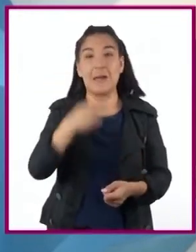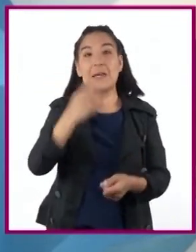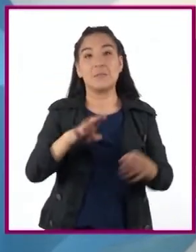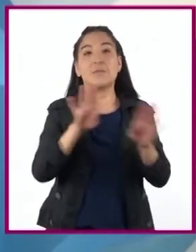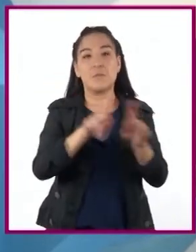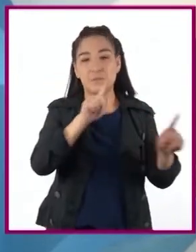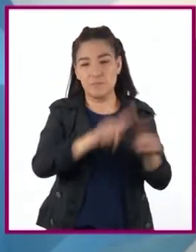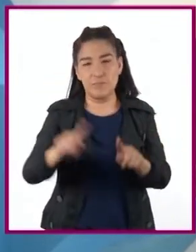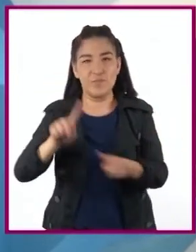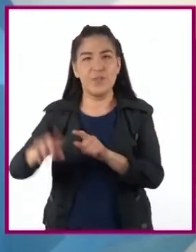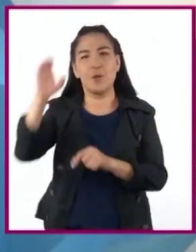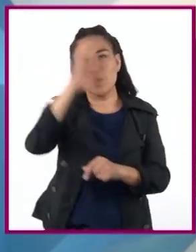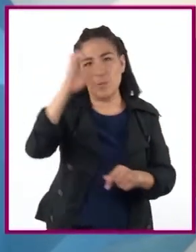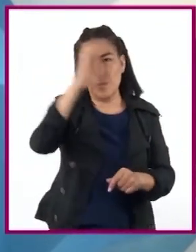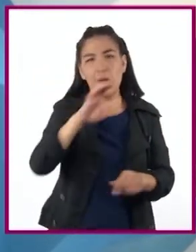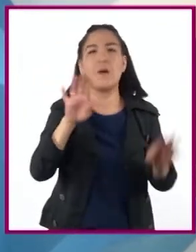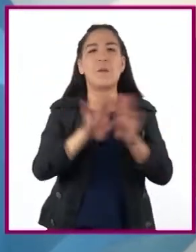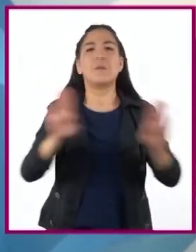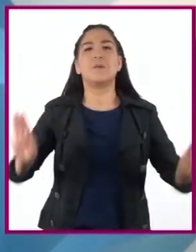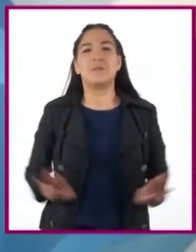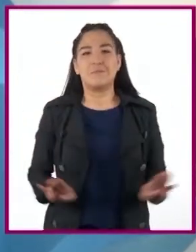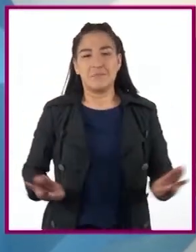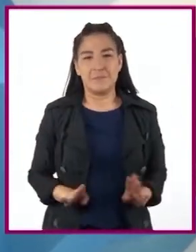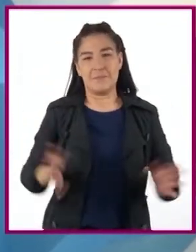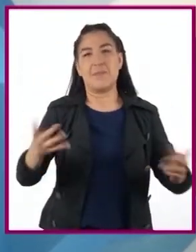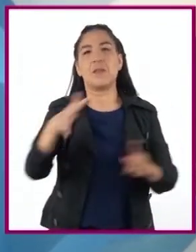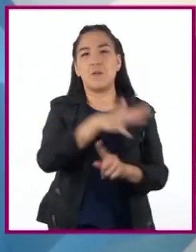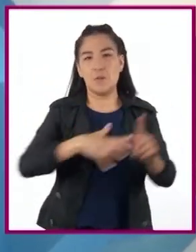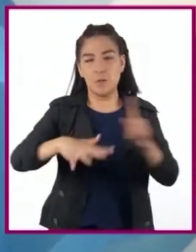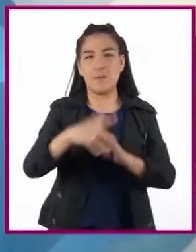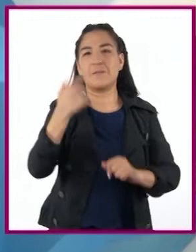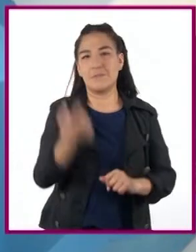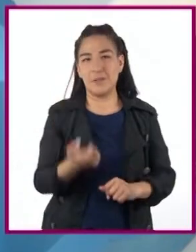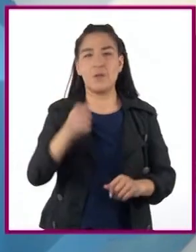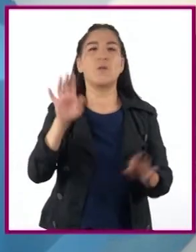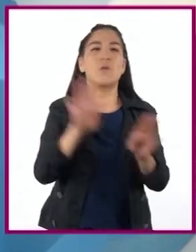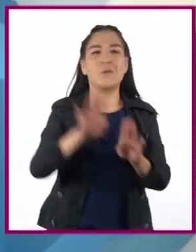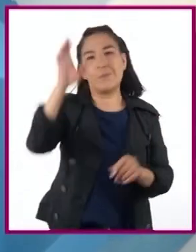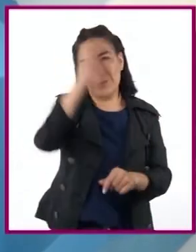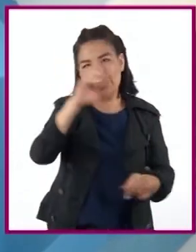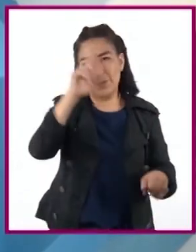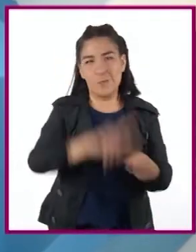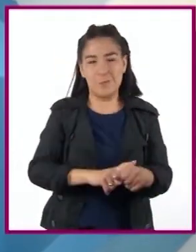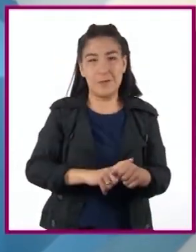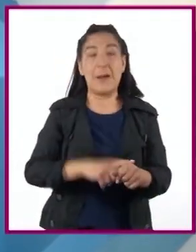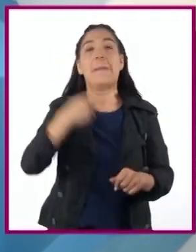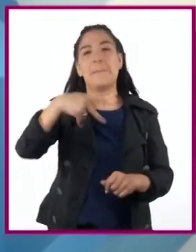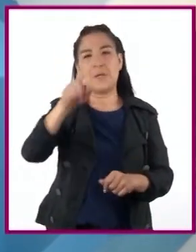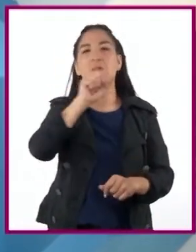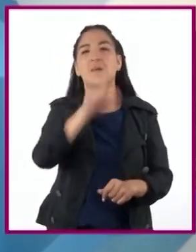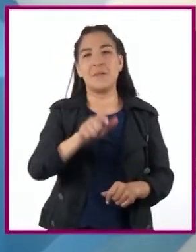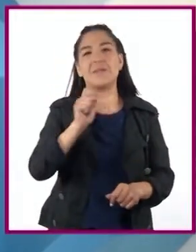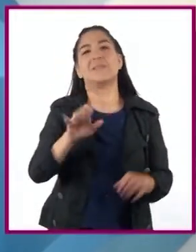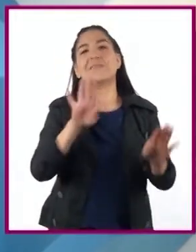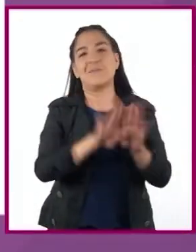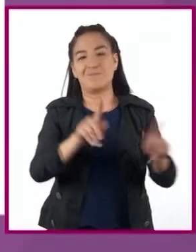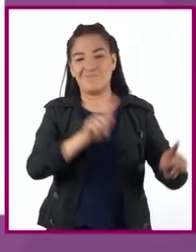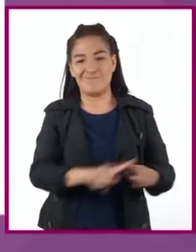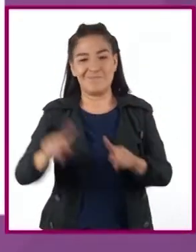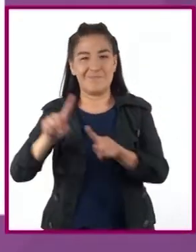diversas culturas con algunas características socioeconómicas y culturales comunes, pero también con marcadas